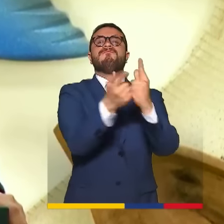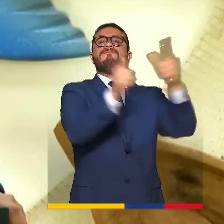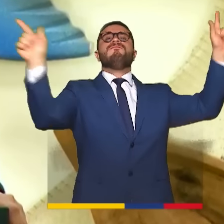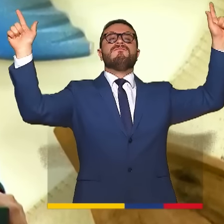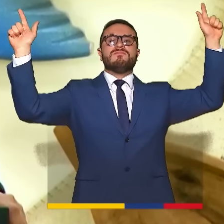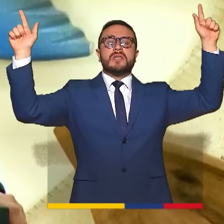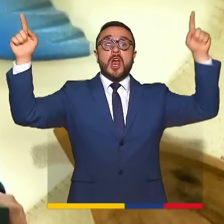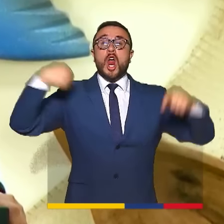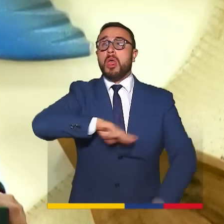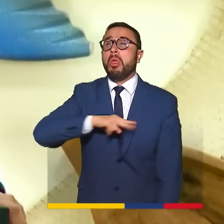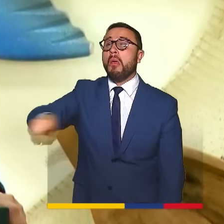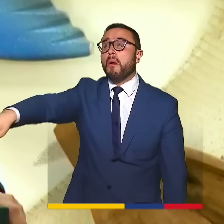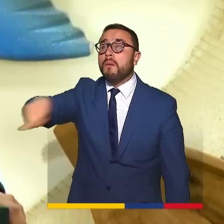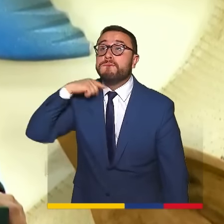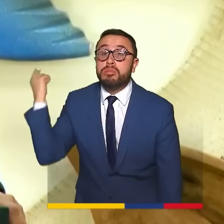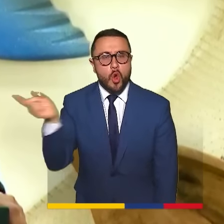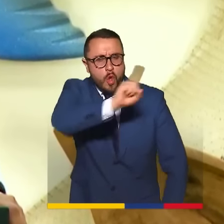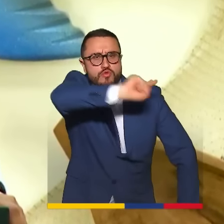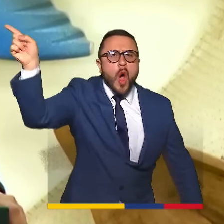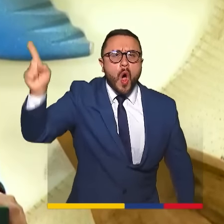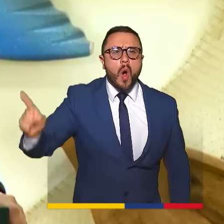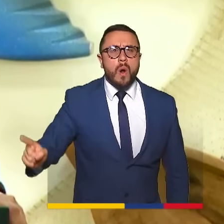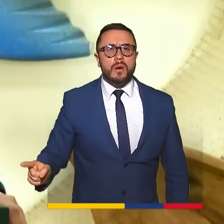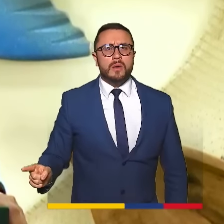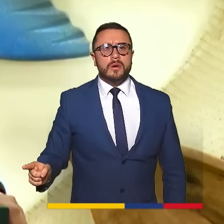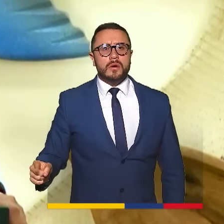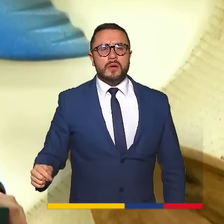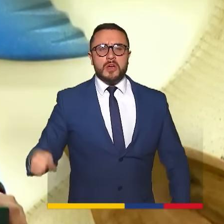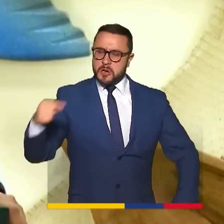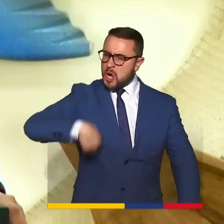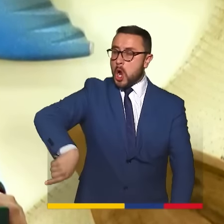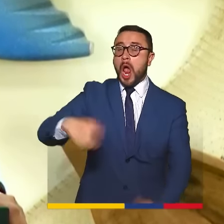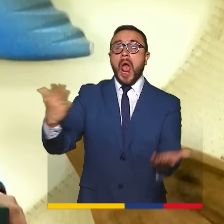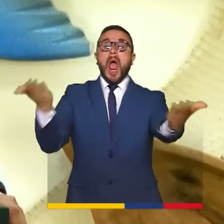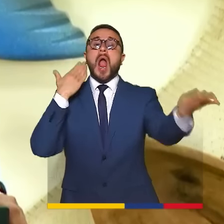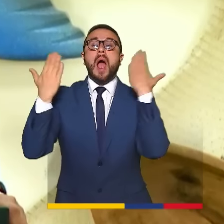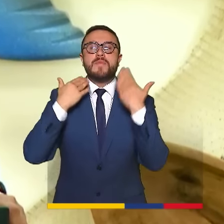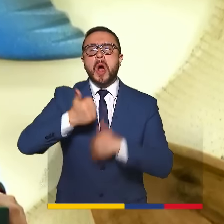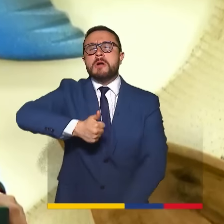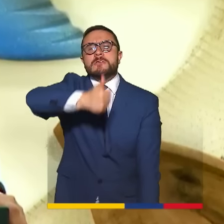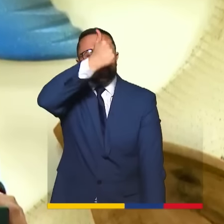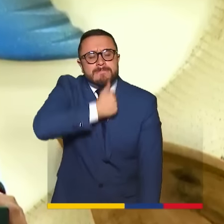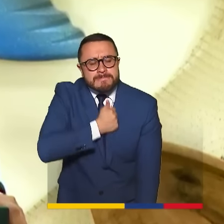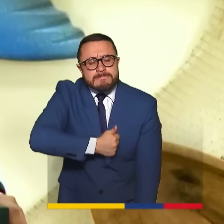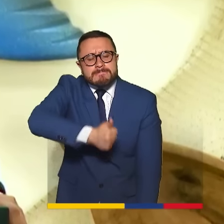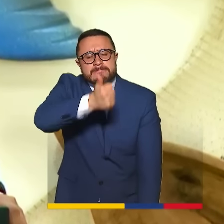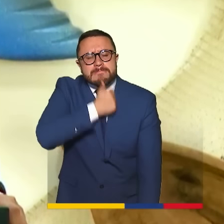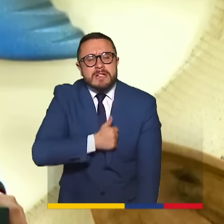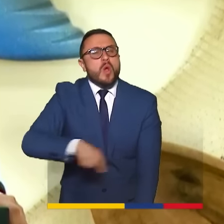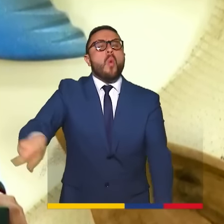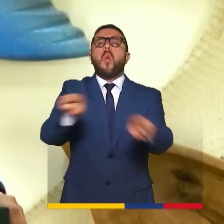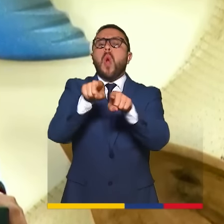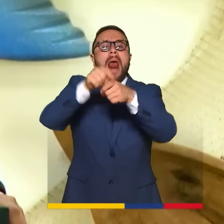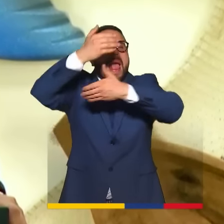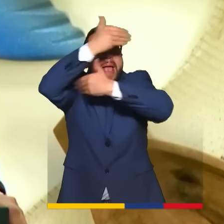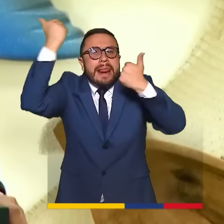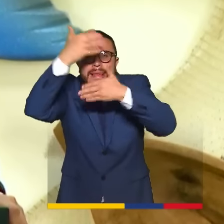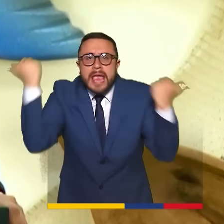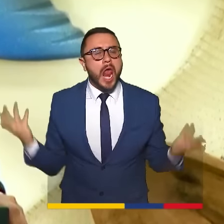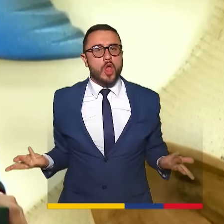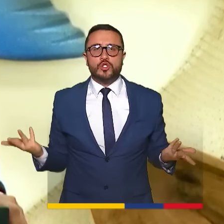aniquilar, a resistir en los campos como guerrilleros, como oficiales